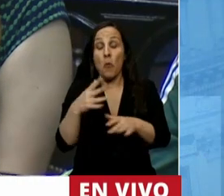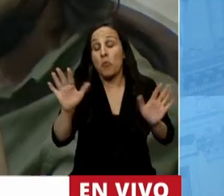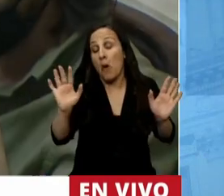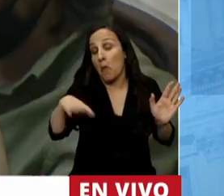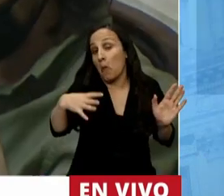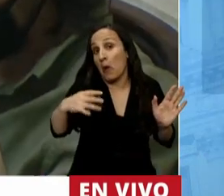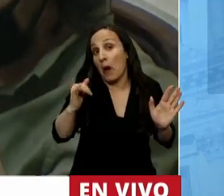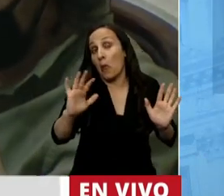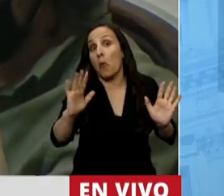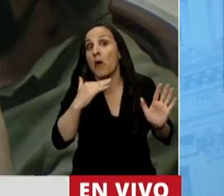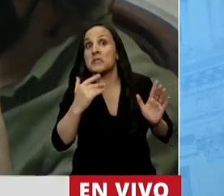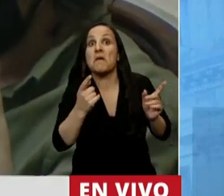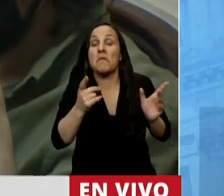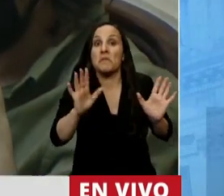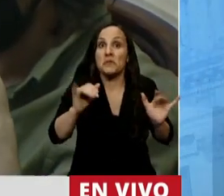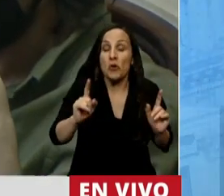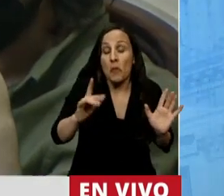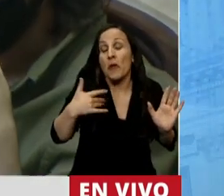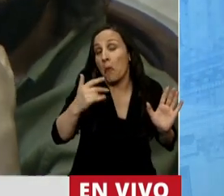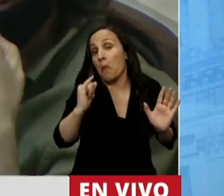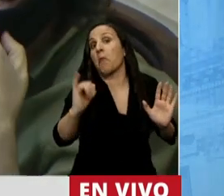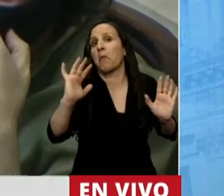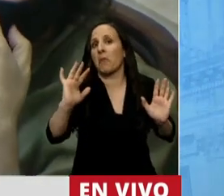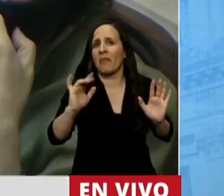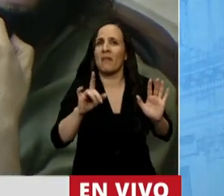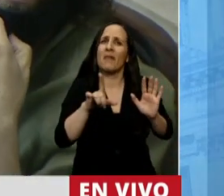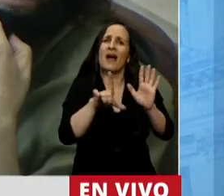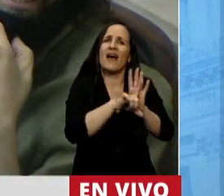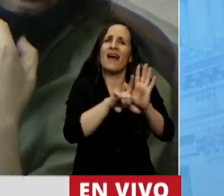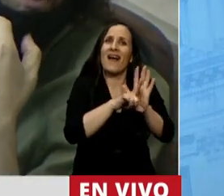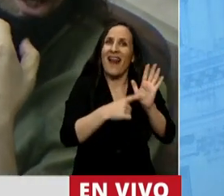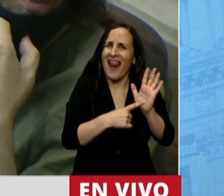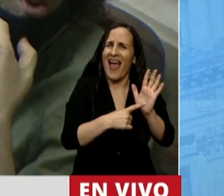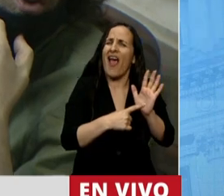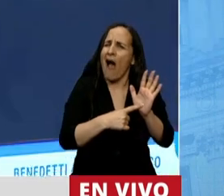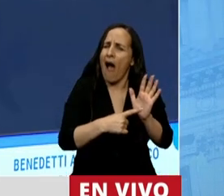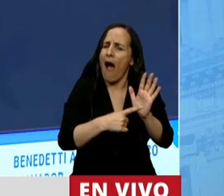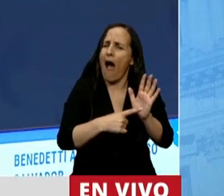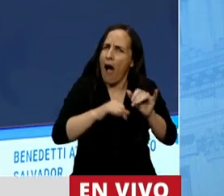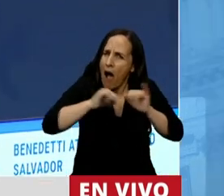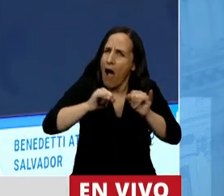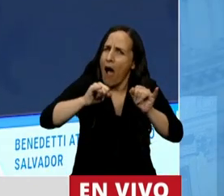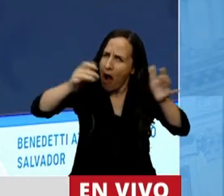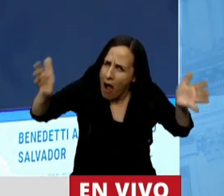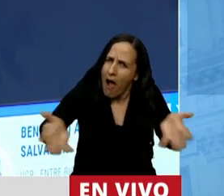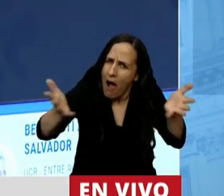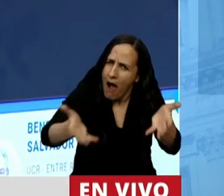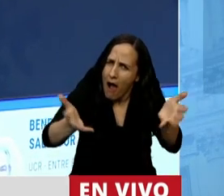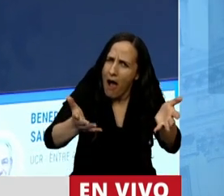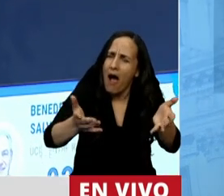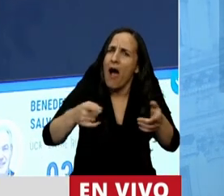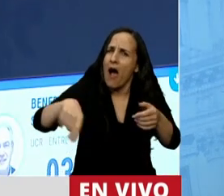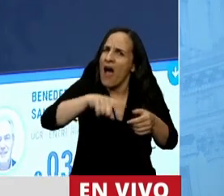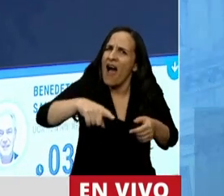falta, presidente, es que esta ley no promociona, no promueve y mucho menos obliga a nadie